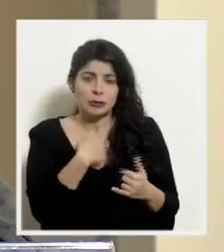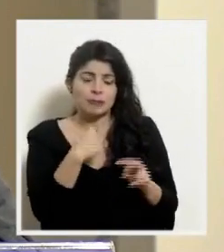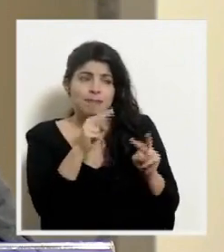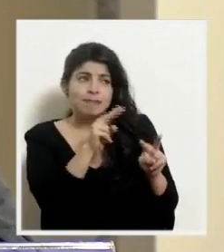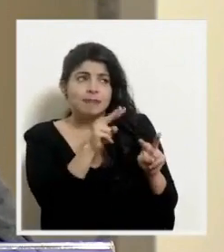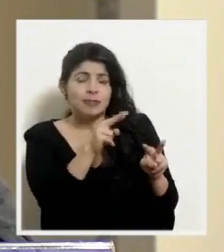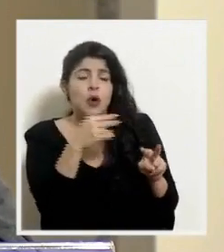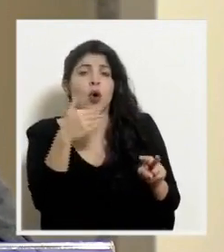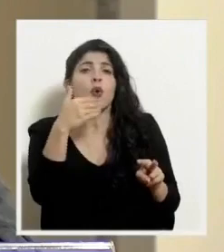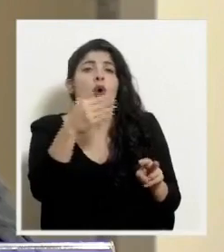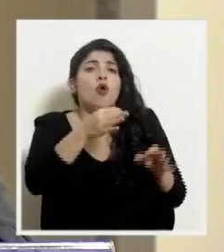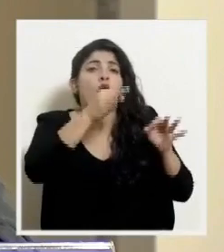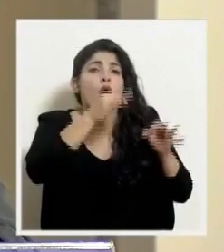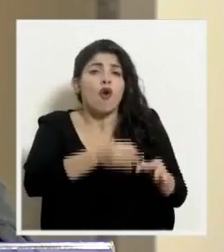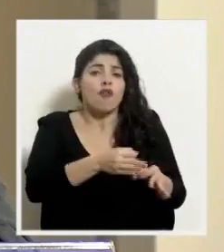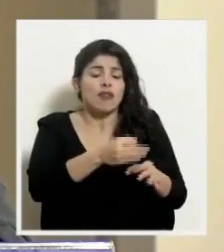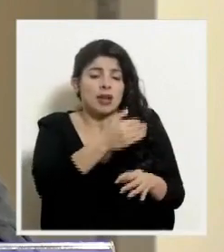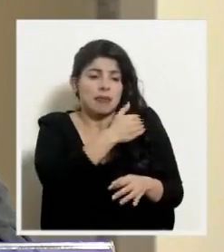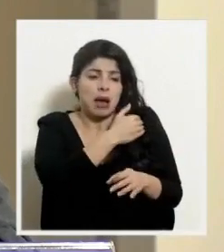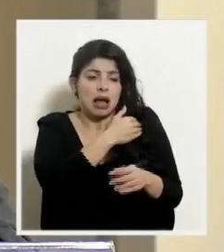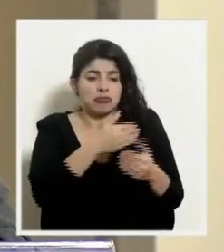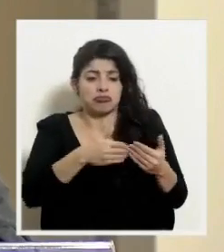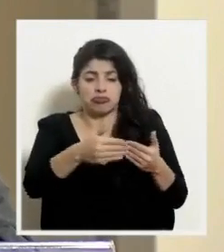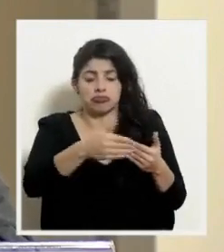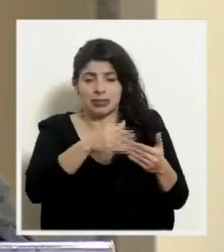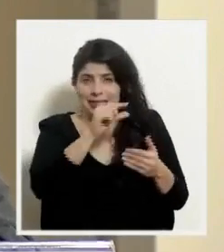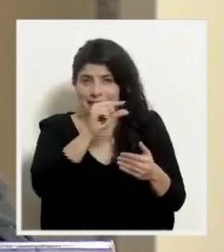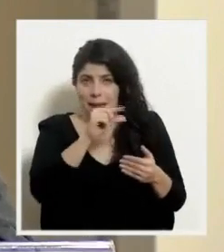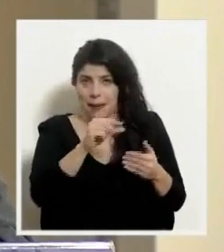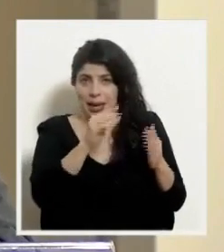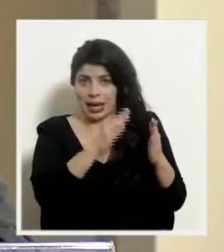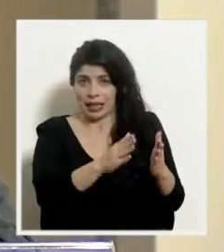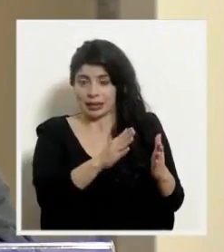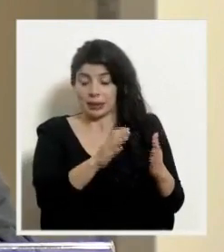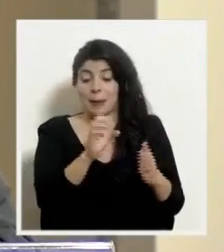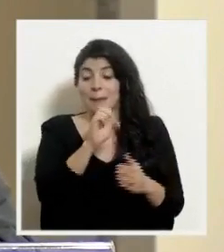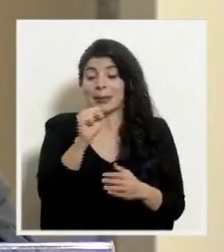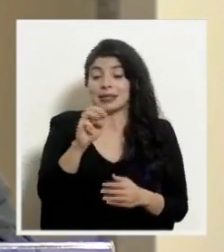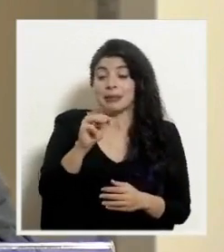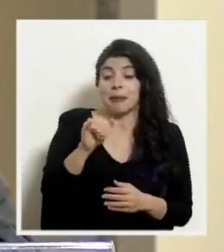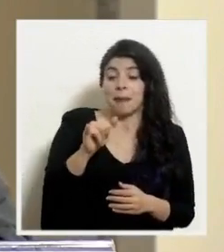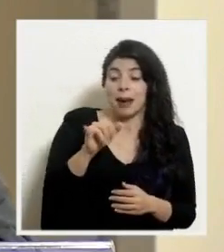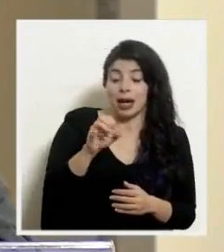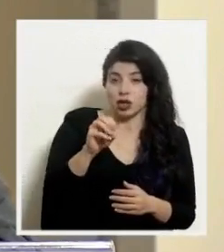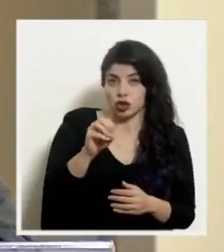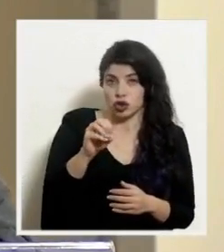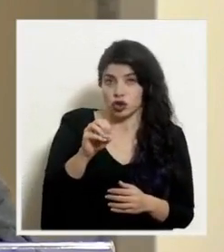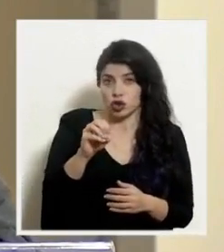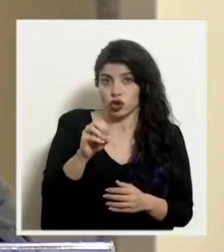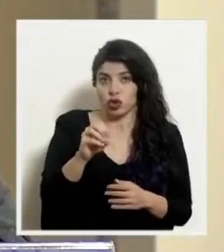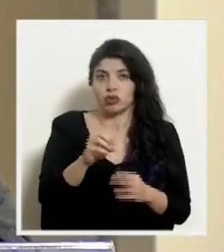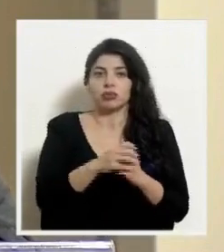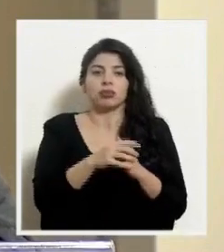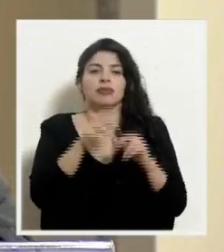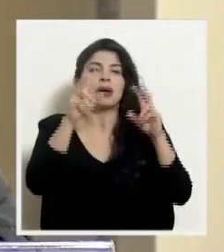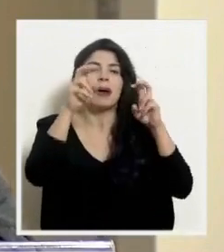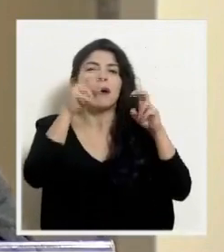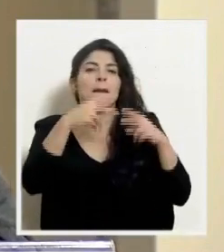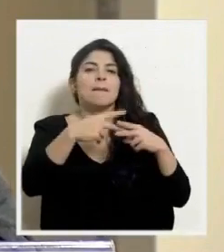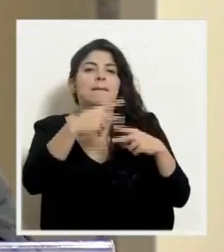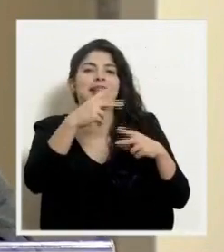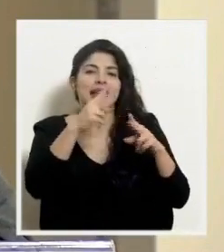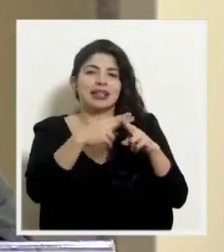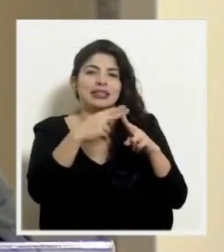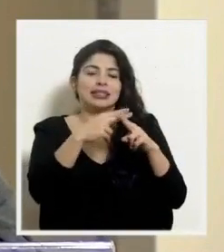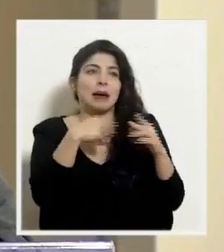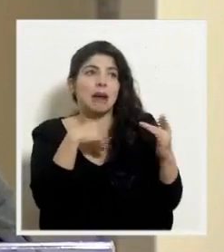confirmación de la llegada durante las próximas semanas, digo, en el mes de mayo, de las ventanas que están en proceso. Eso es una confirmación